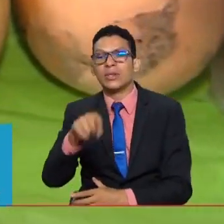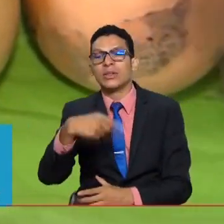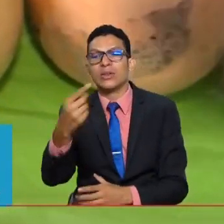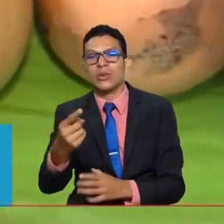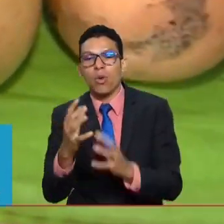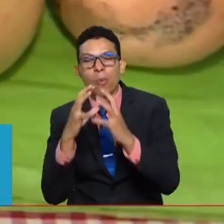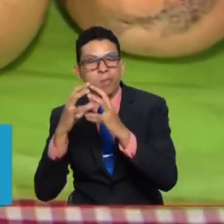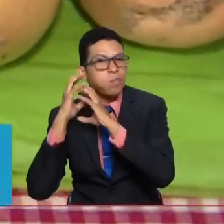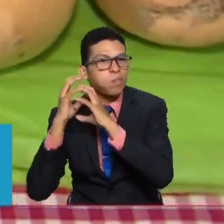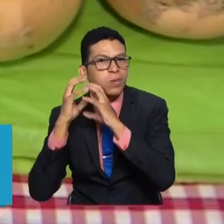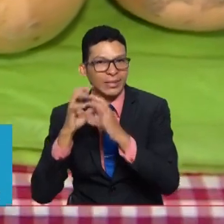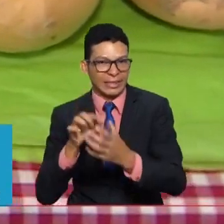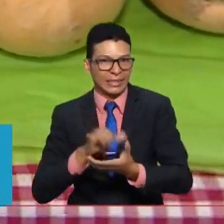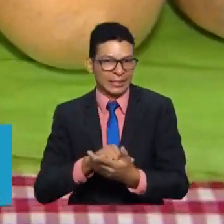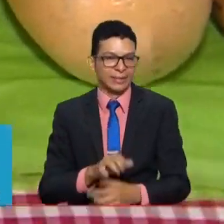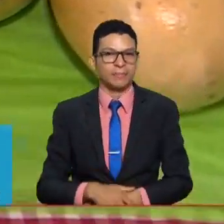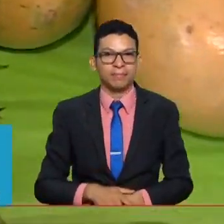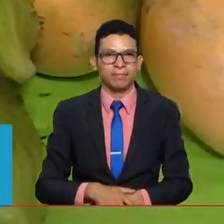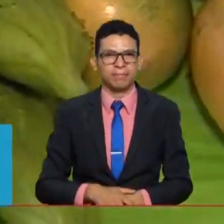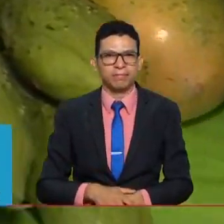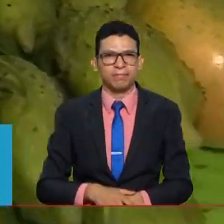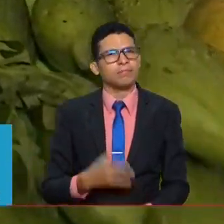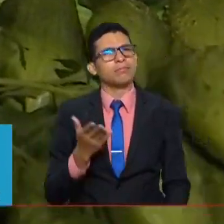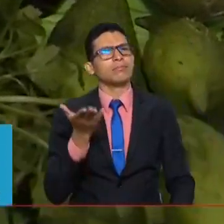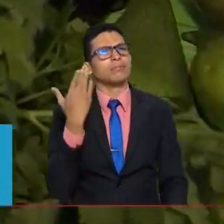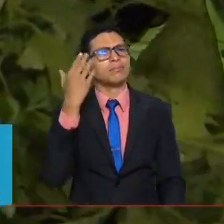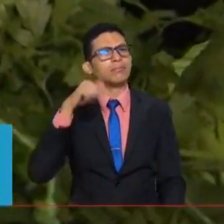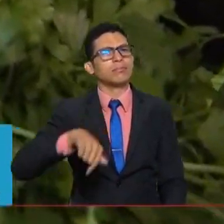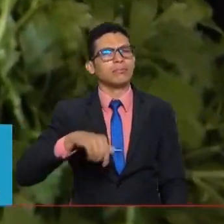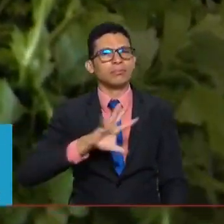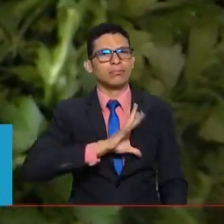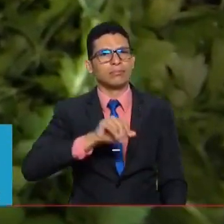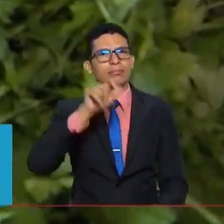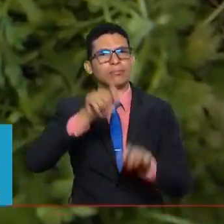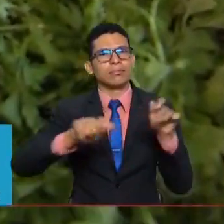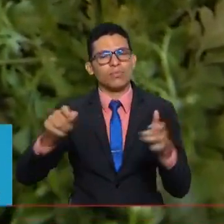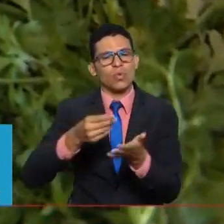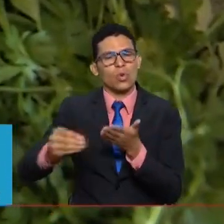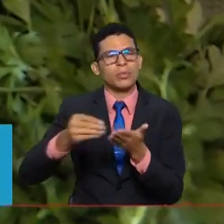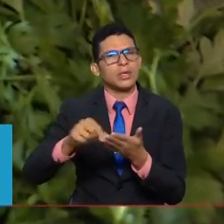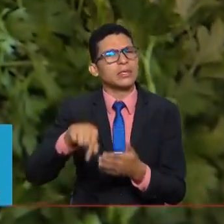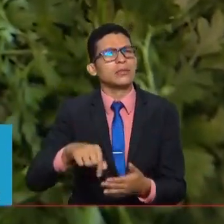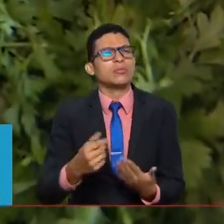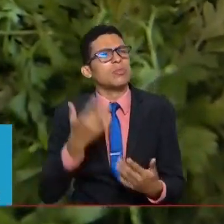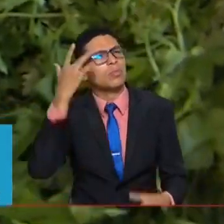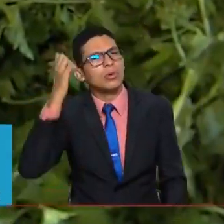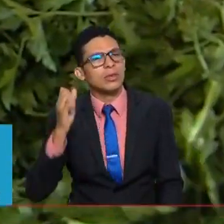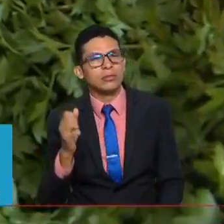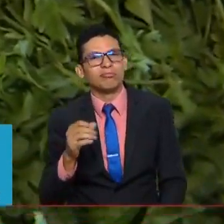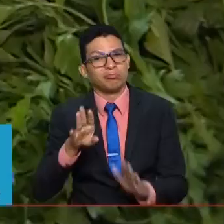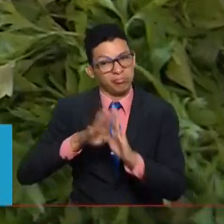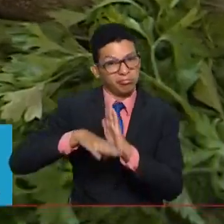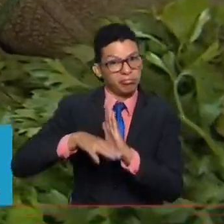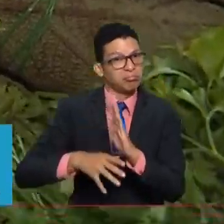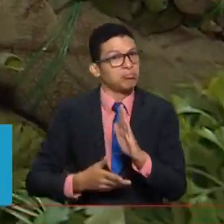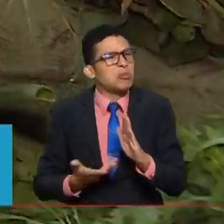badea. Hablemos de las ventajas que pueden obtener aquí los caleños realizando las compras en este mercado campesino, los